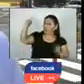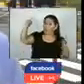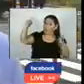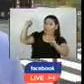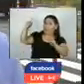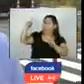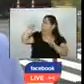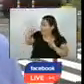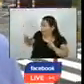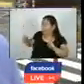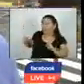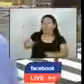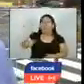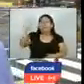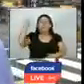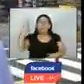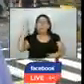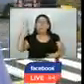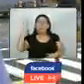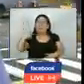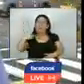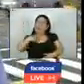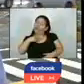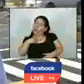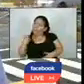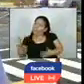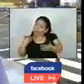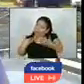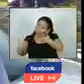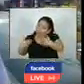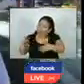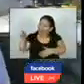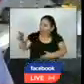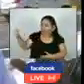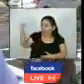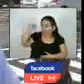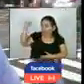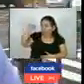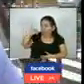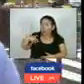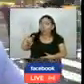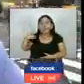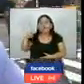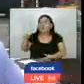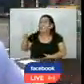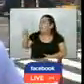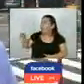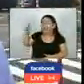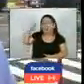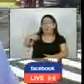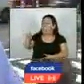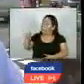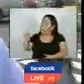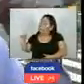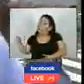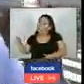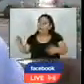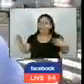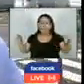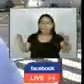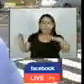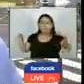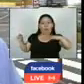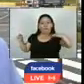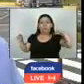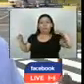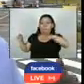inteligentes. Bueno, el día de ayer pues tuve el agrado de que me explicaran cómo utilizarlo. Nosotros presionamos un botoncito que está por ahí y cuando